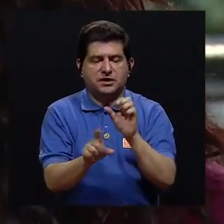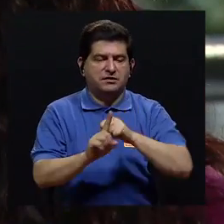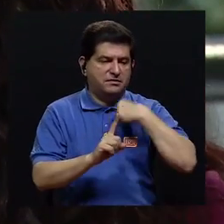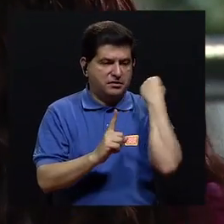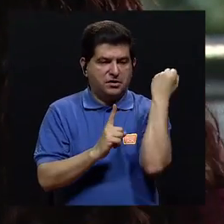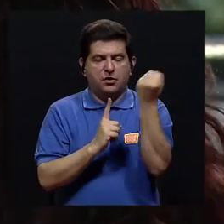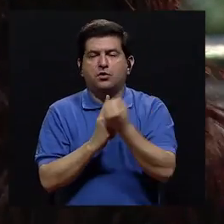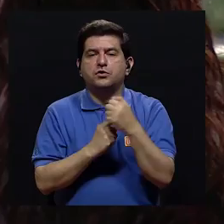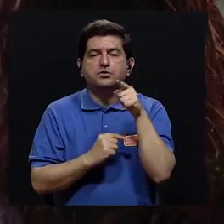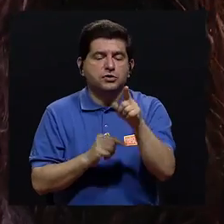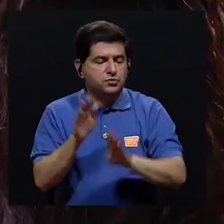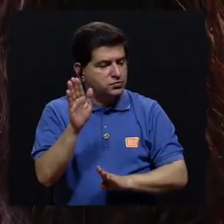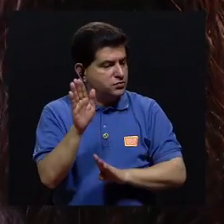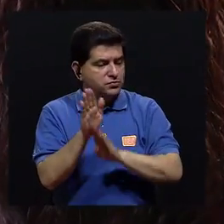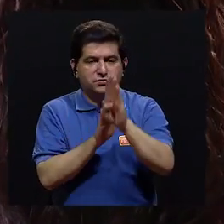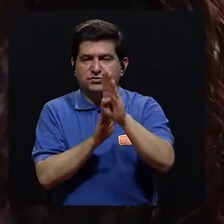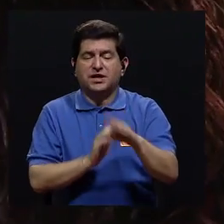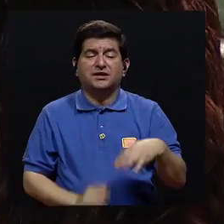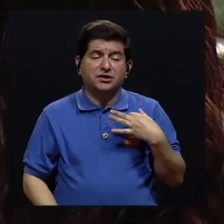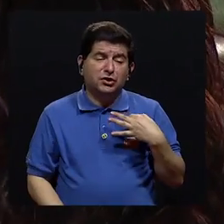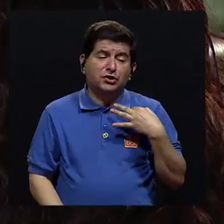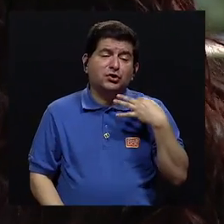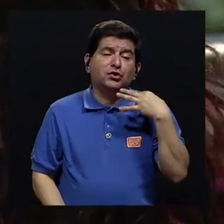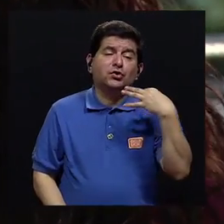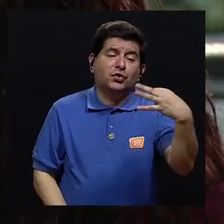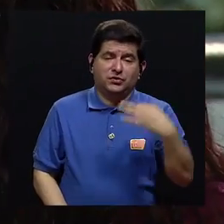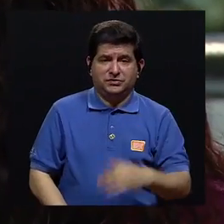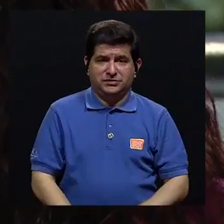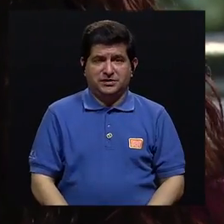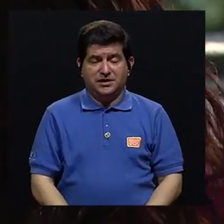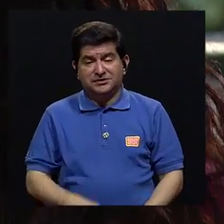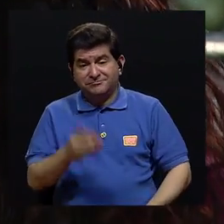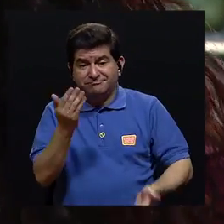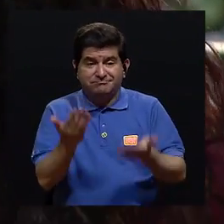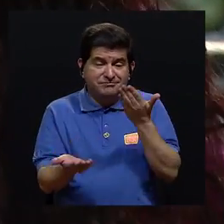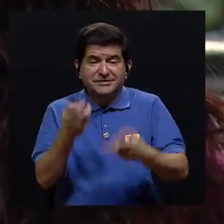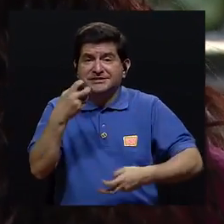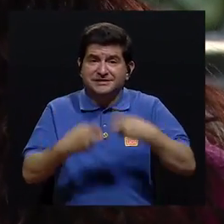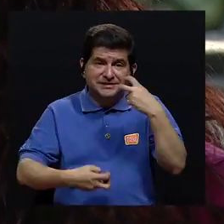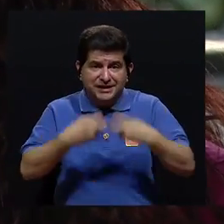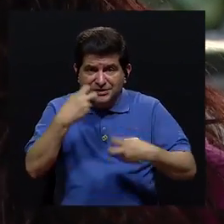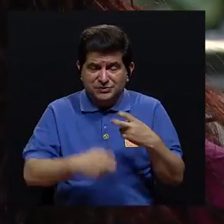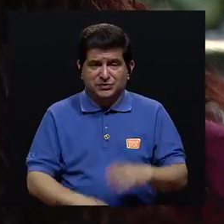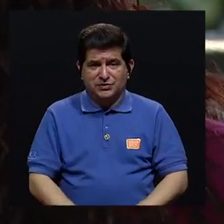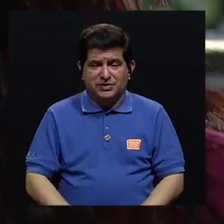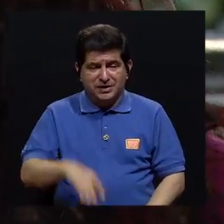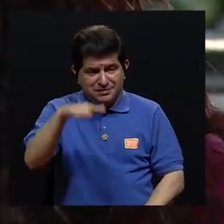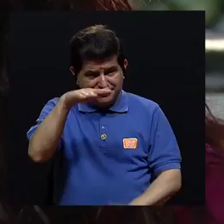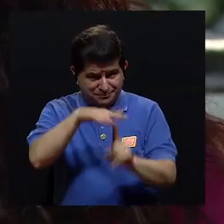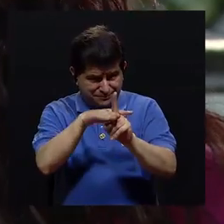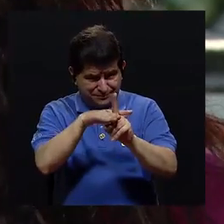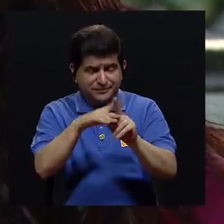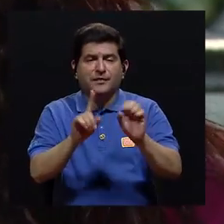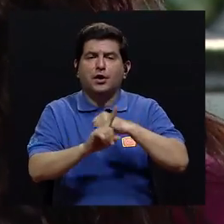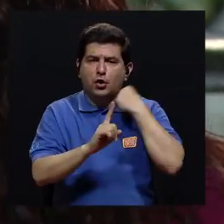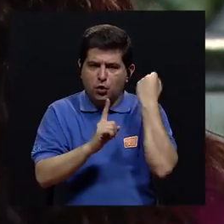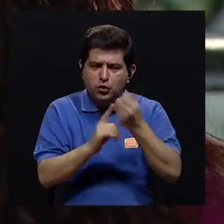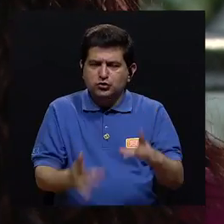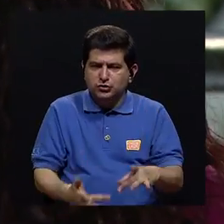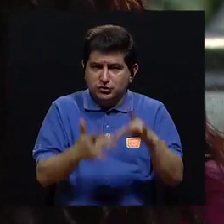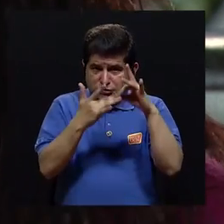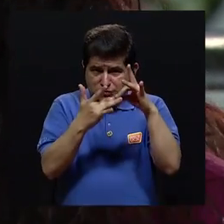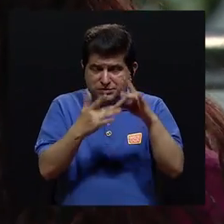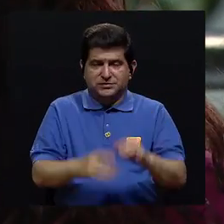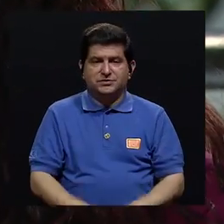las condiciones en las cuales te desarrollas día a día se generó algún problema o alguna